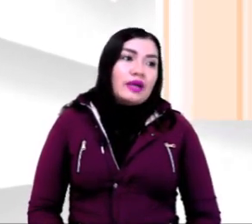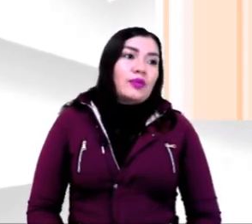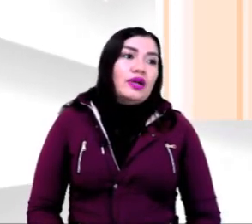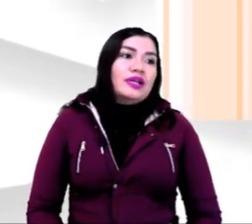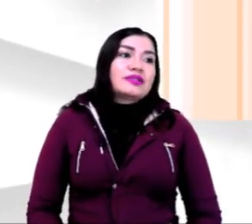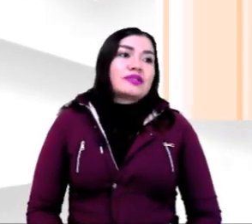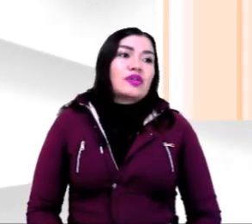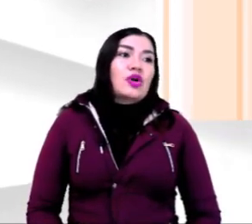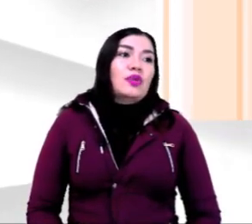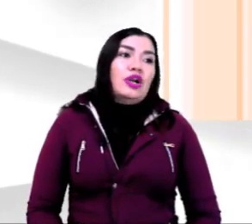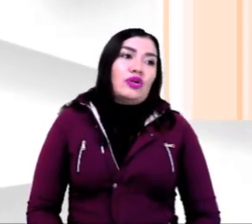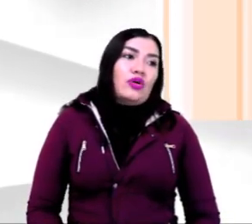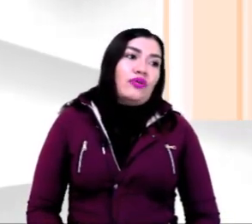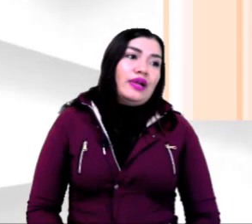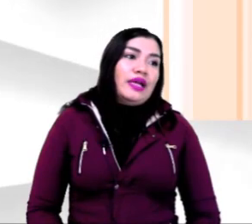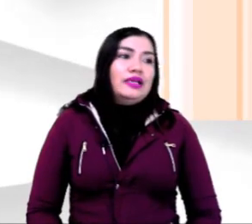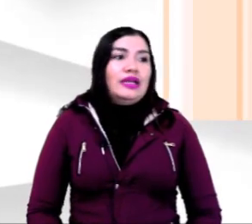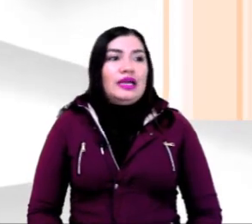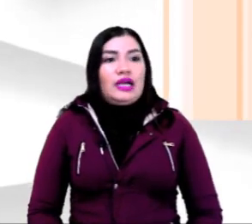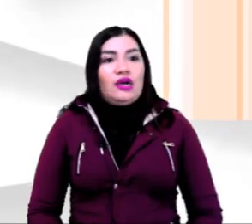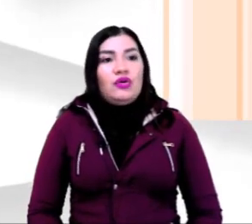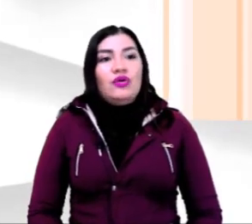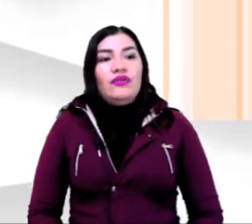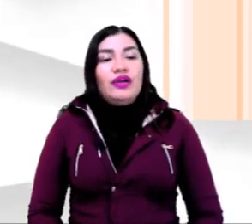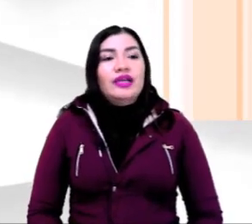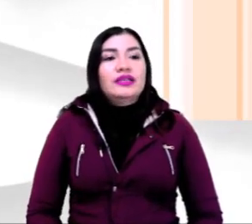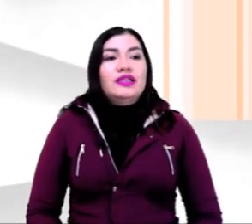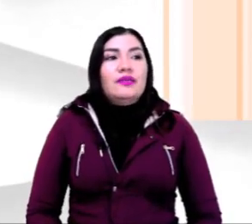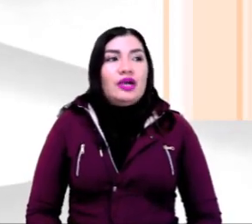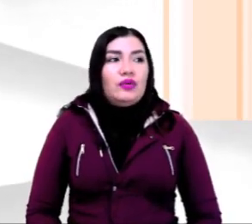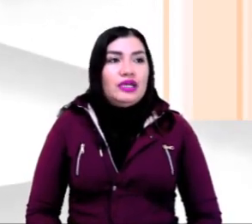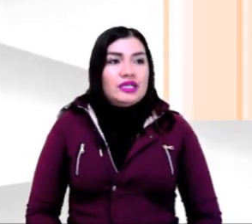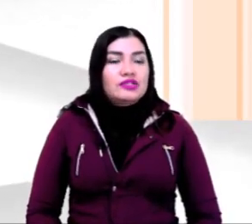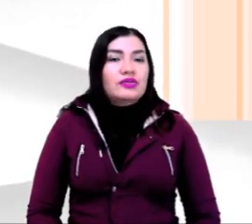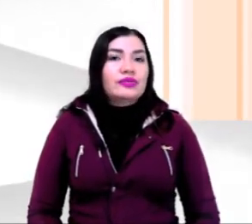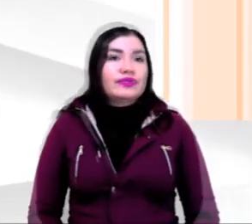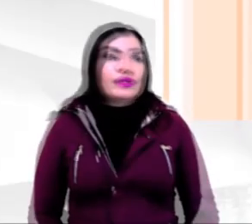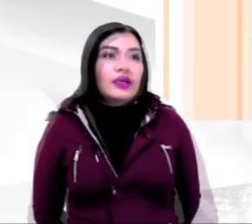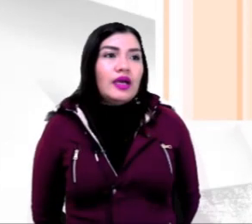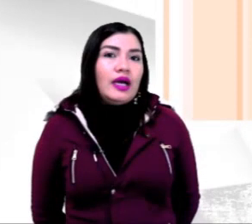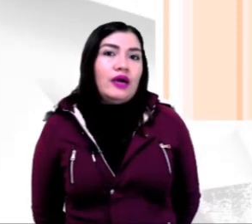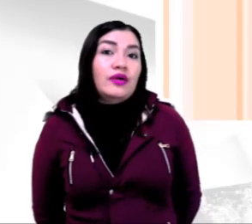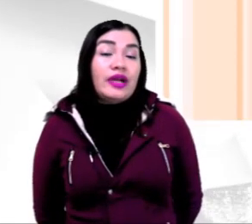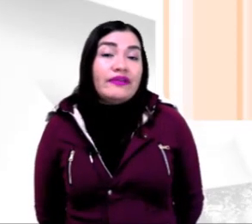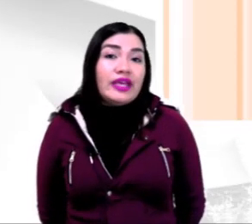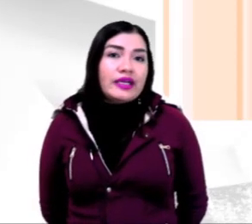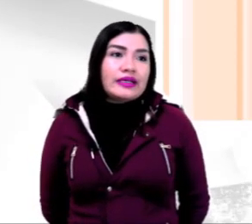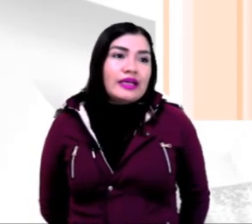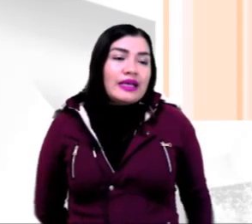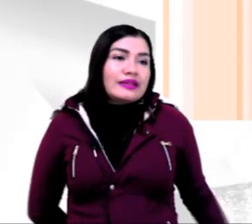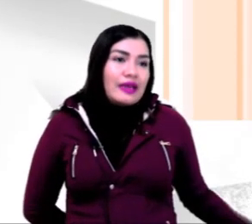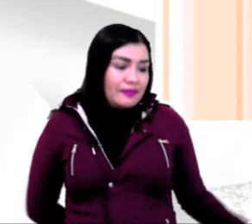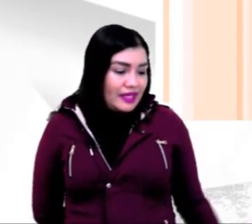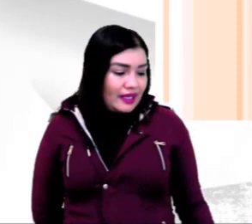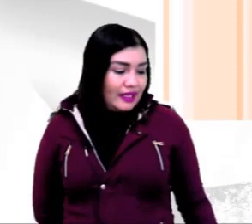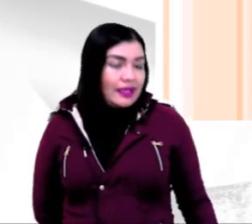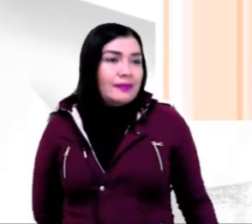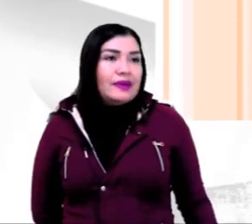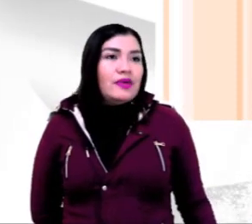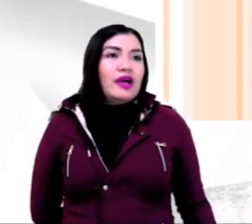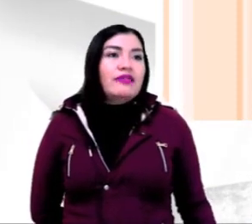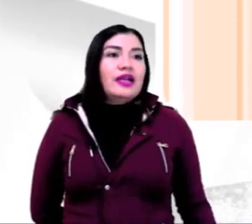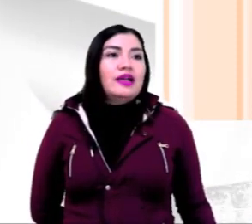algunos árboles como el roble, la caoba y el macuelizo. Ahora bien,